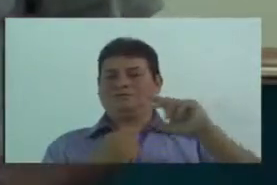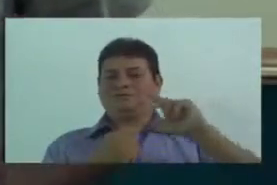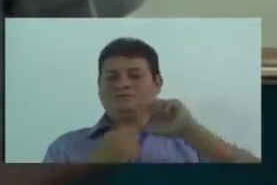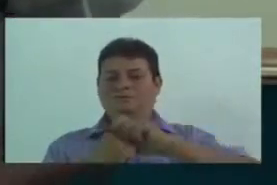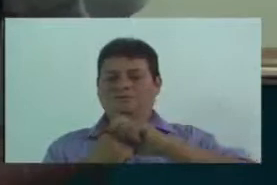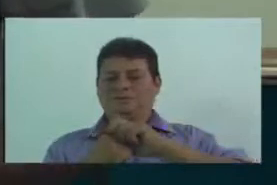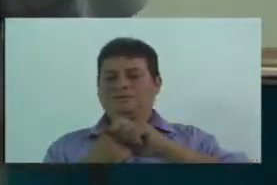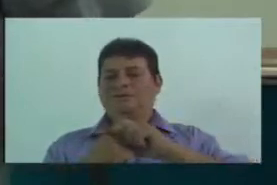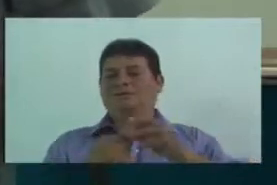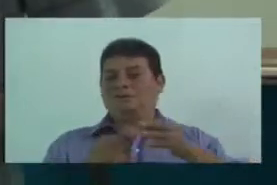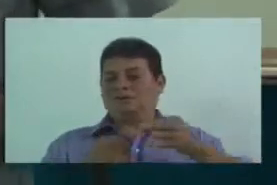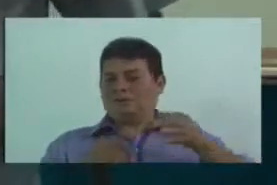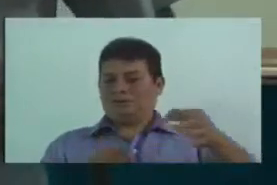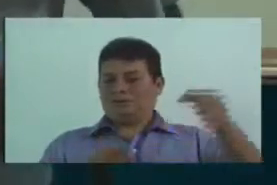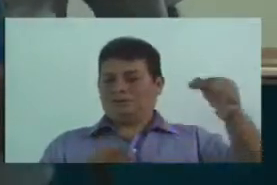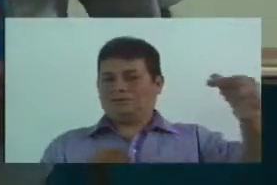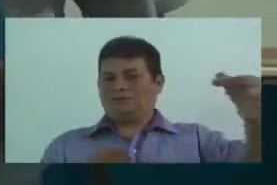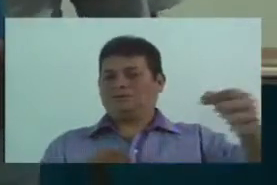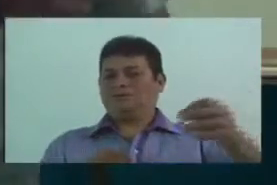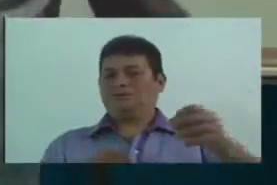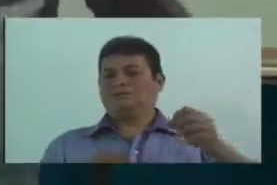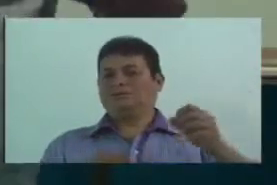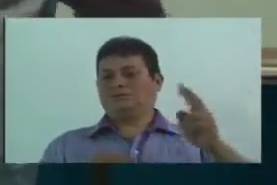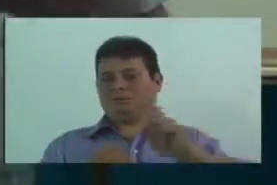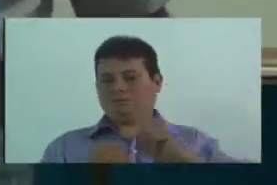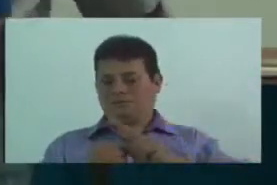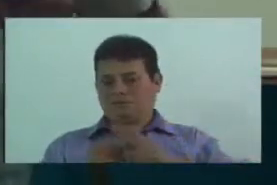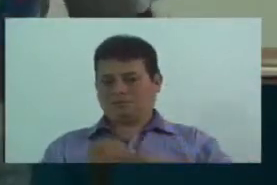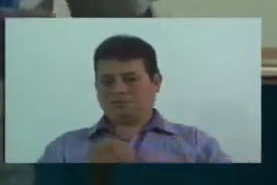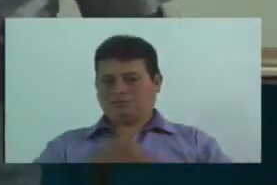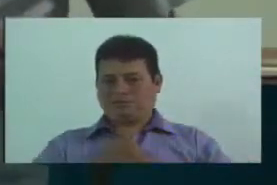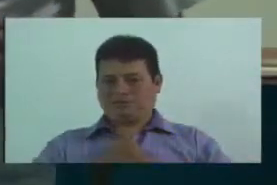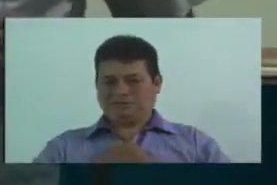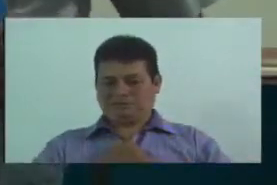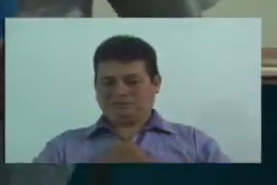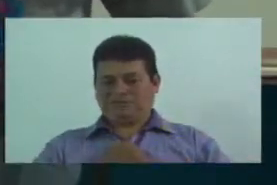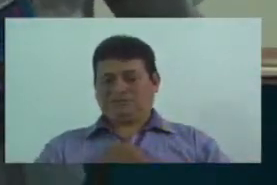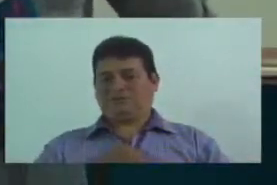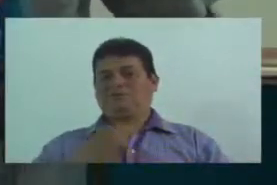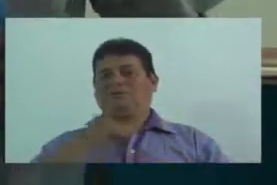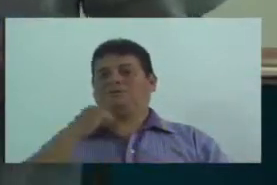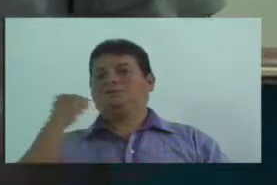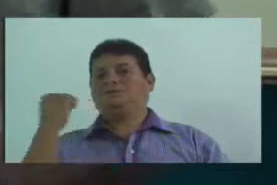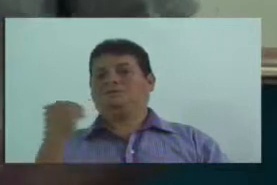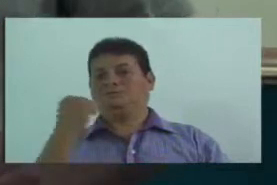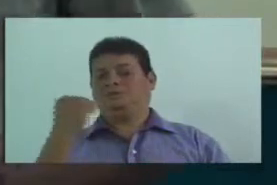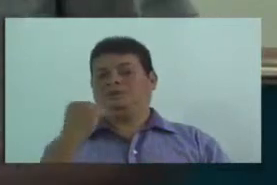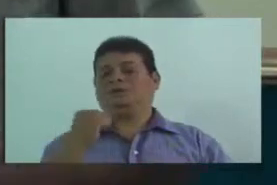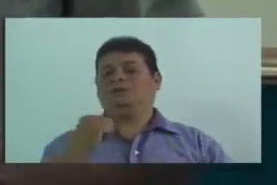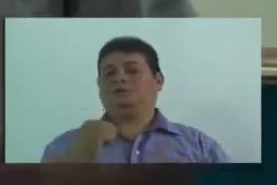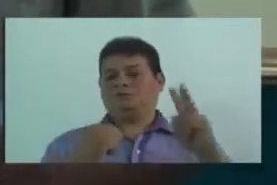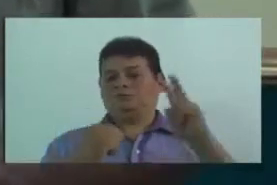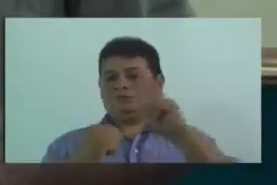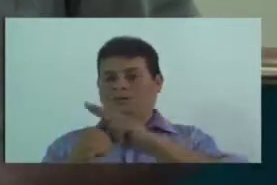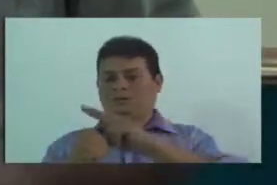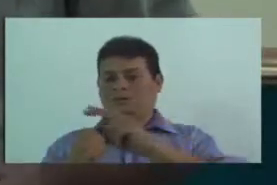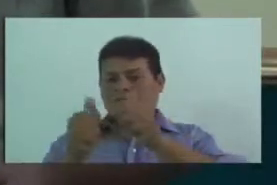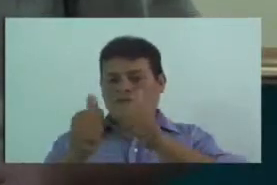mumbasu i ueru vagina mba asu wa u mba asu wa su hai bona ani angañan de